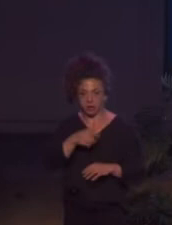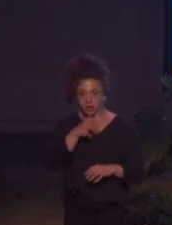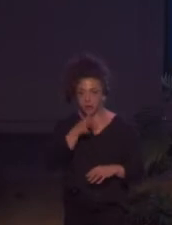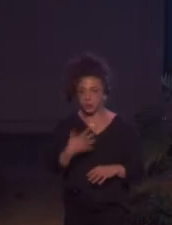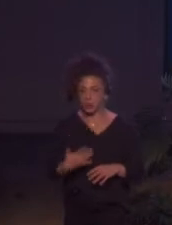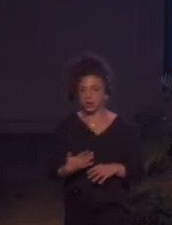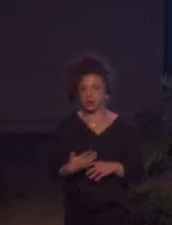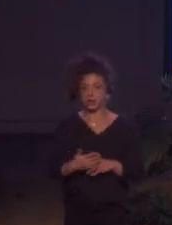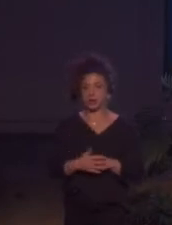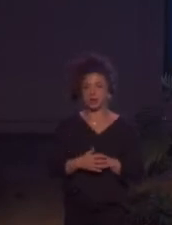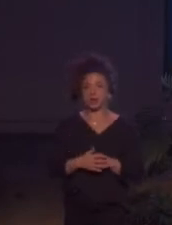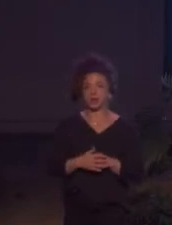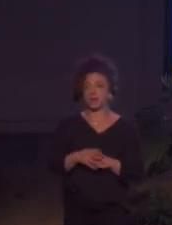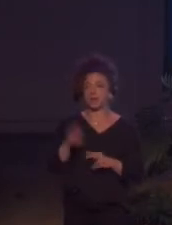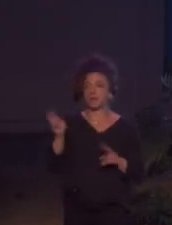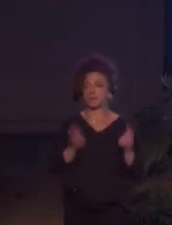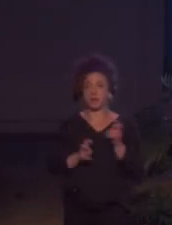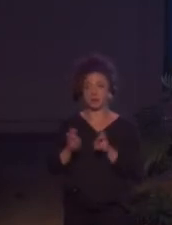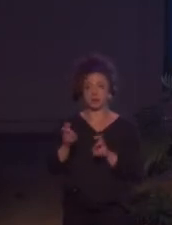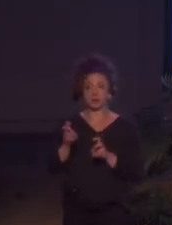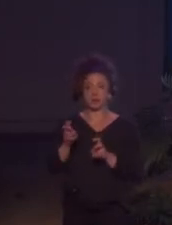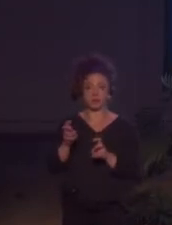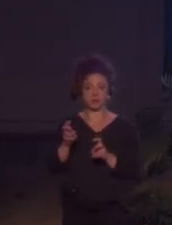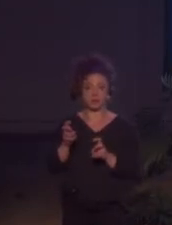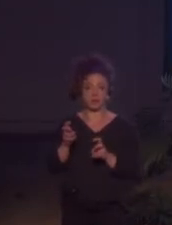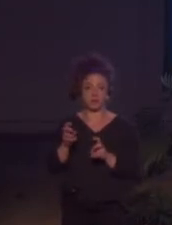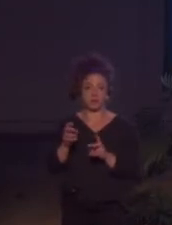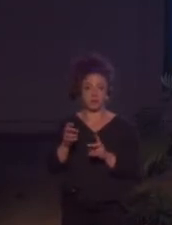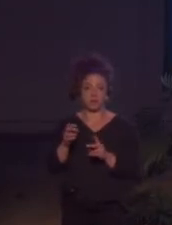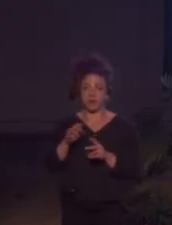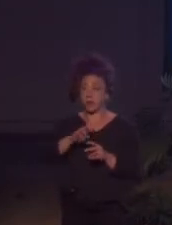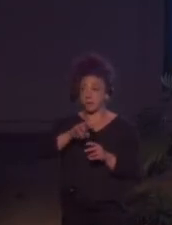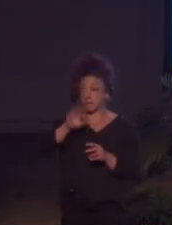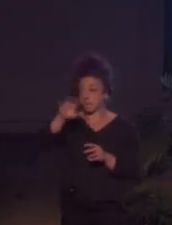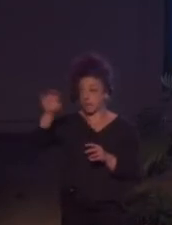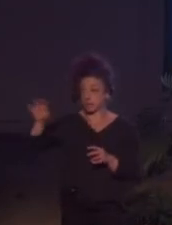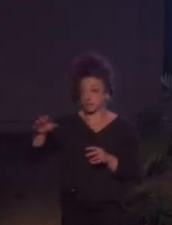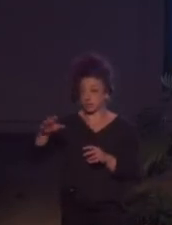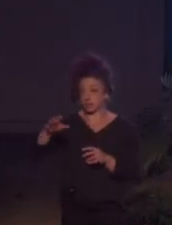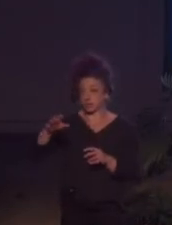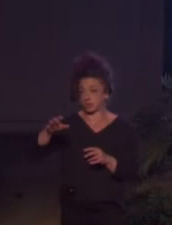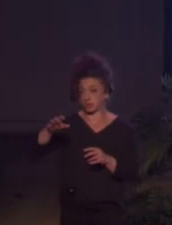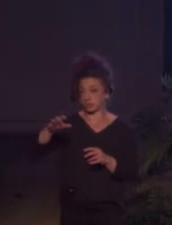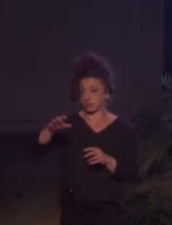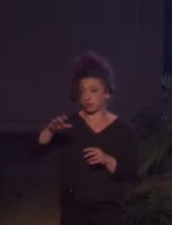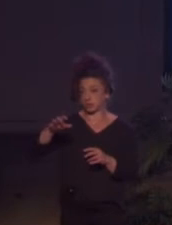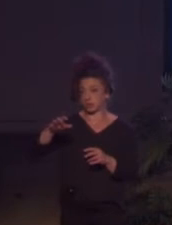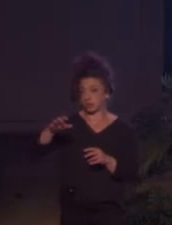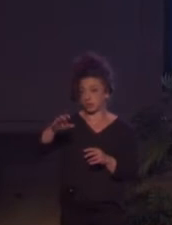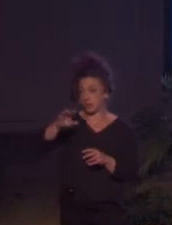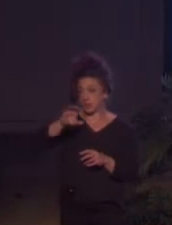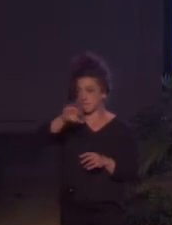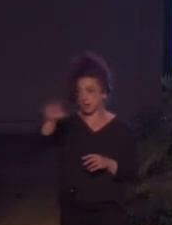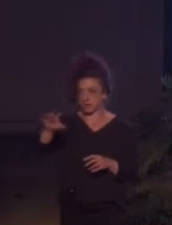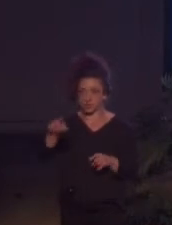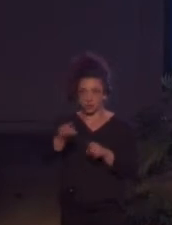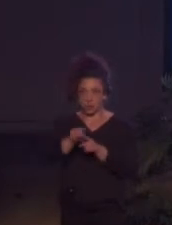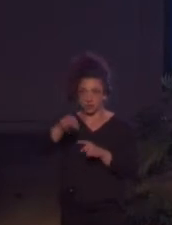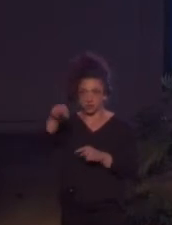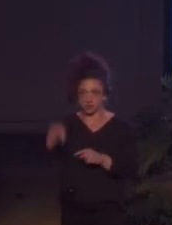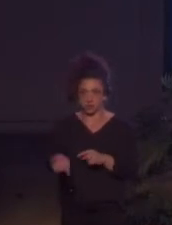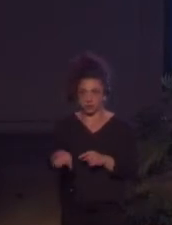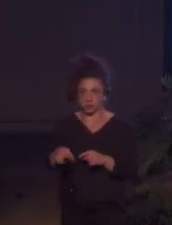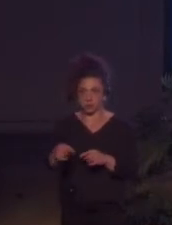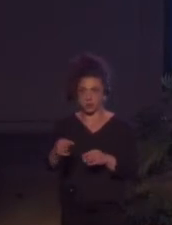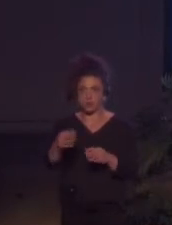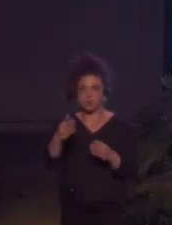están viniendo de Ayala discursos mucho más potentes de lo que se están produciendo aquí, en Europa, que nos dan mil